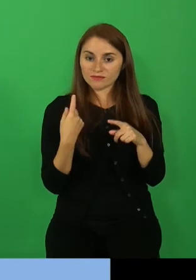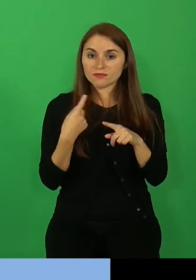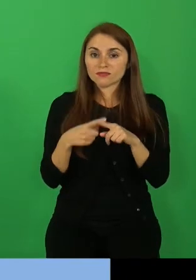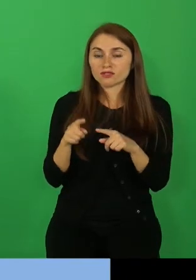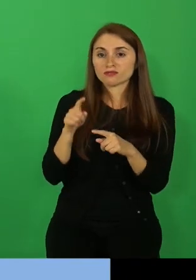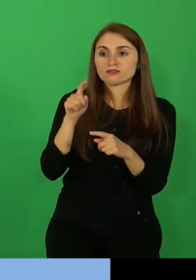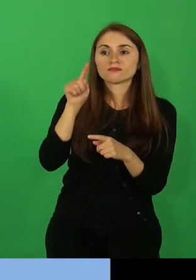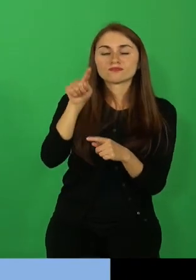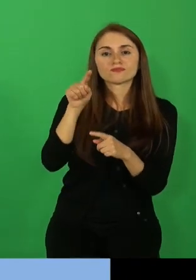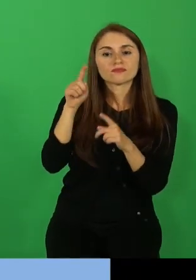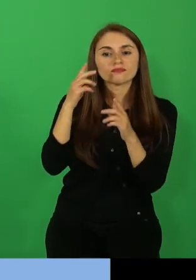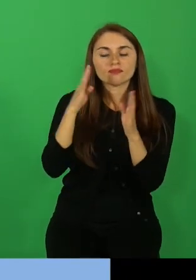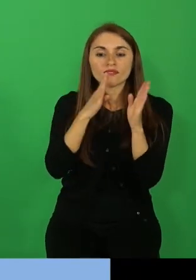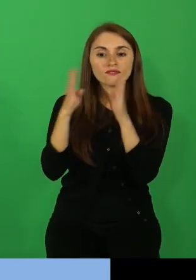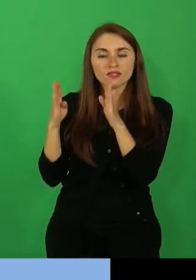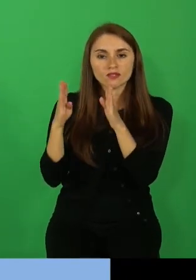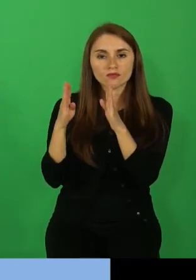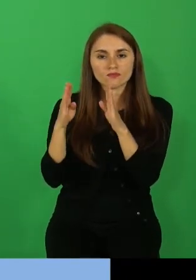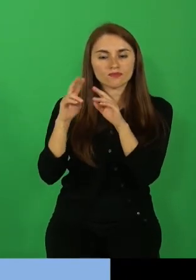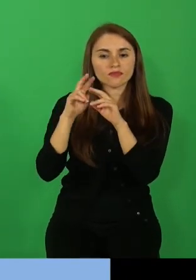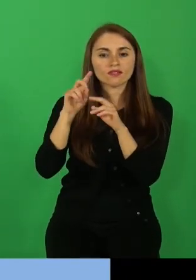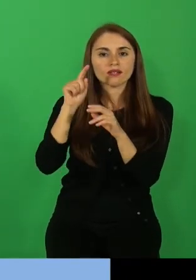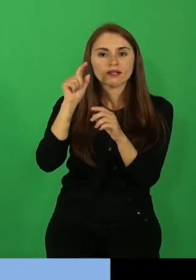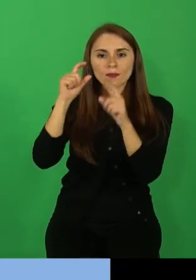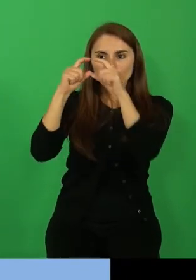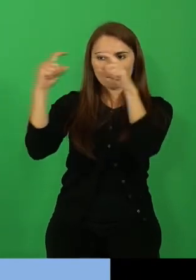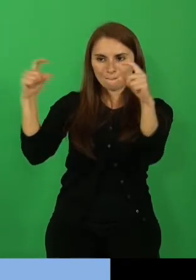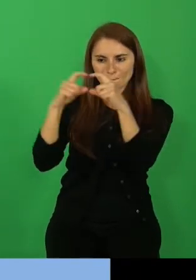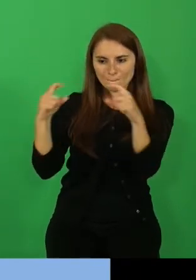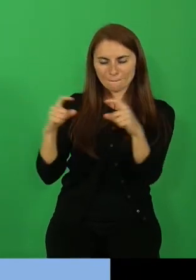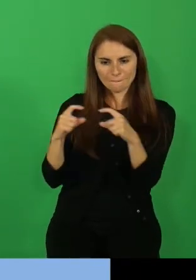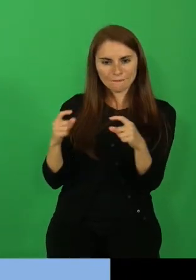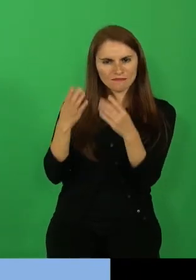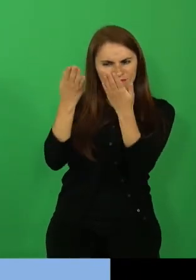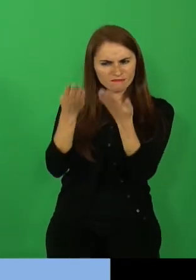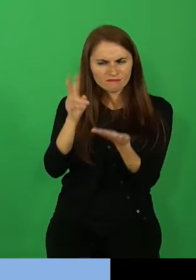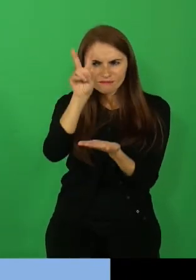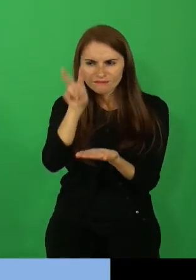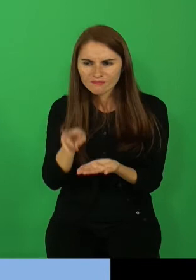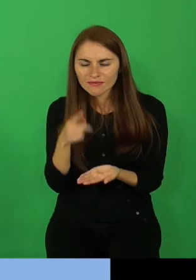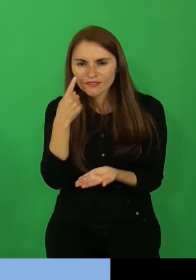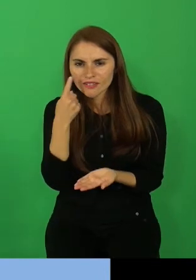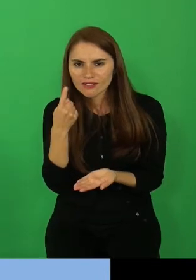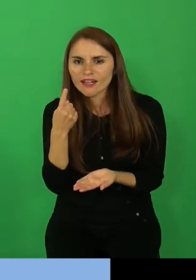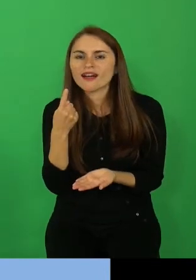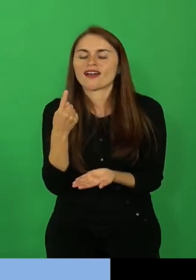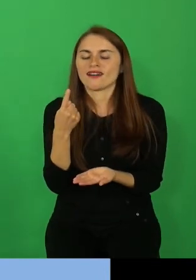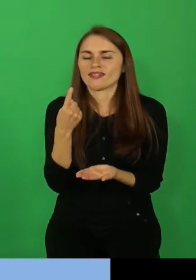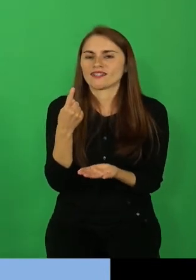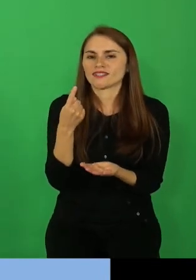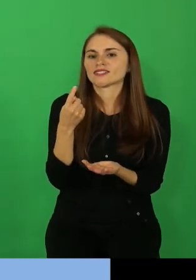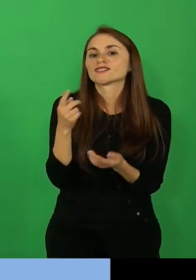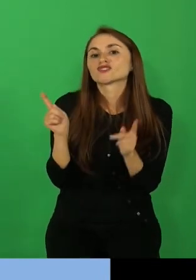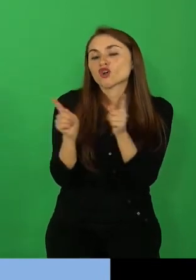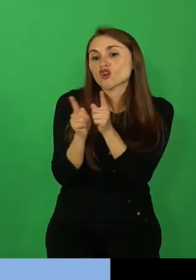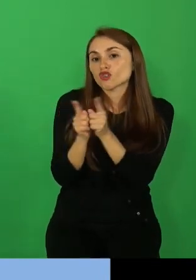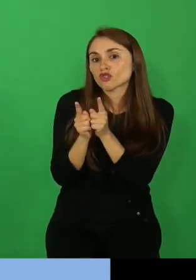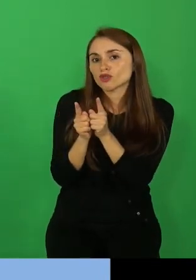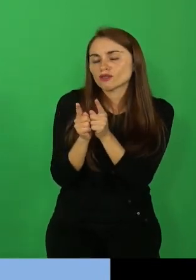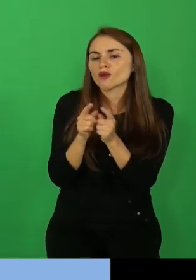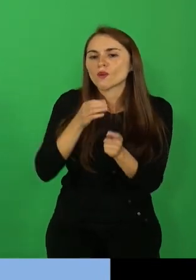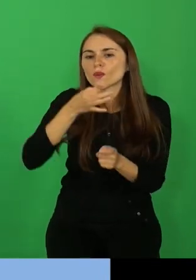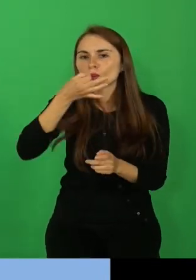Azul y sus amigos, por su estructura está escrito en párrafo y es un relato breve, inmediatamente sé que es